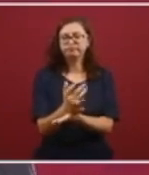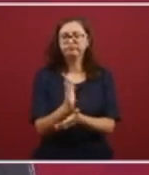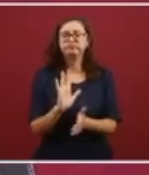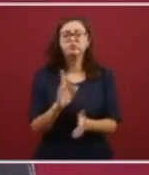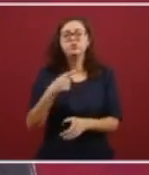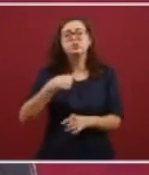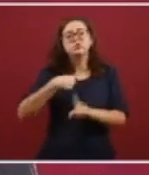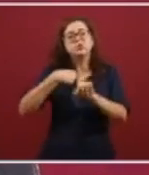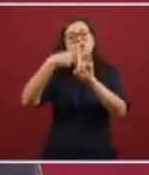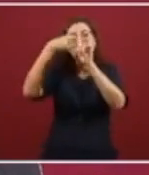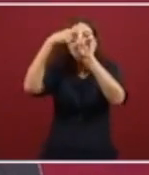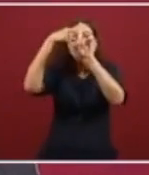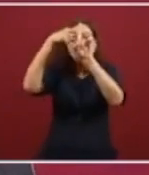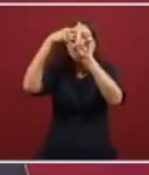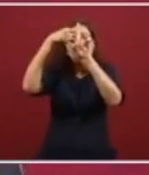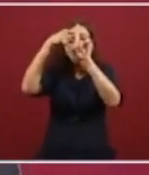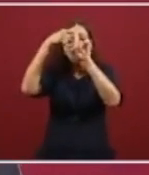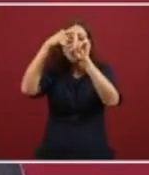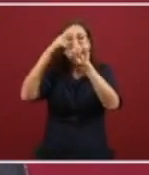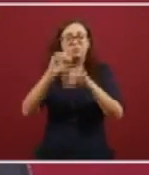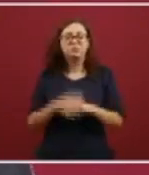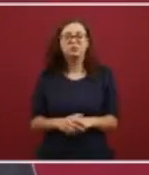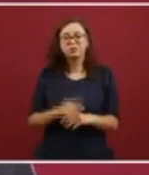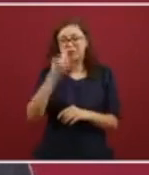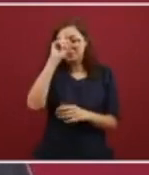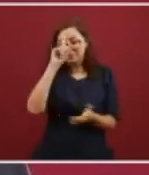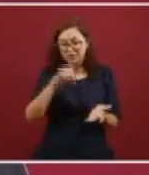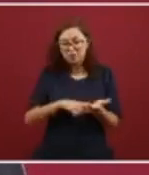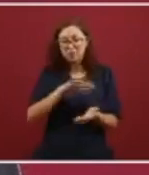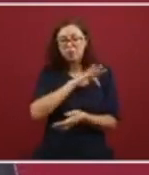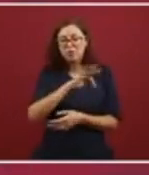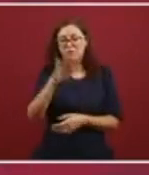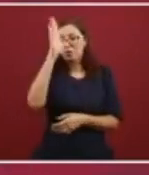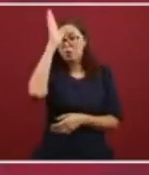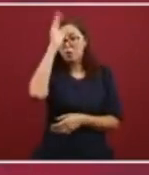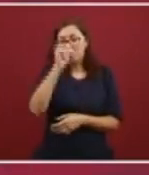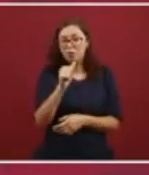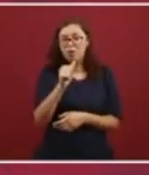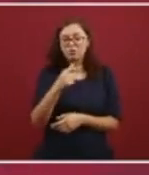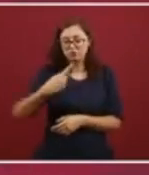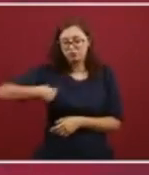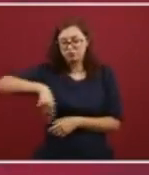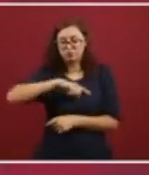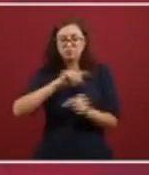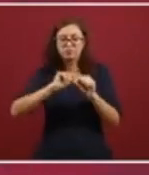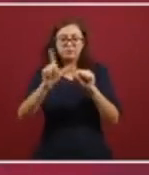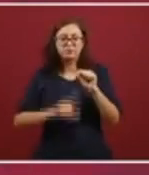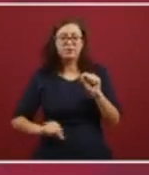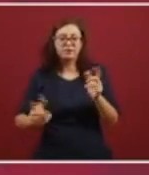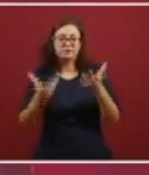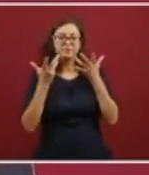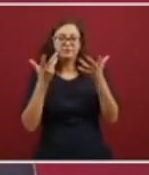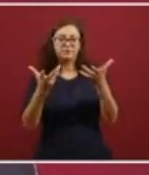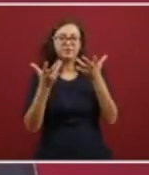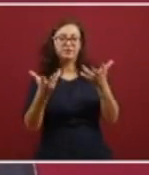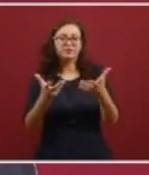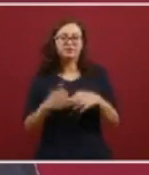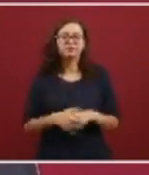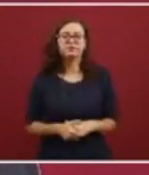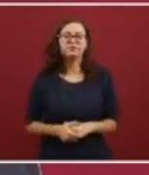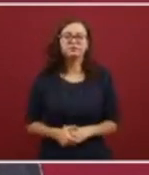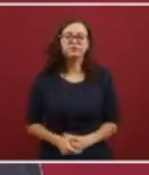estoy optimista, creo que se va a llegar a un acuerdo. Lo deseamos los mexicanos. ¿Presidente, hay la posibilidad de que estos sectores, de